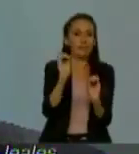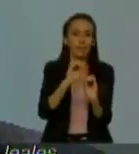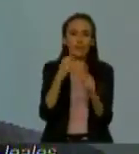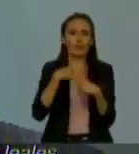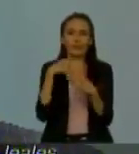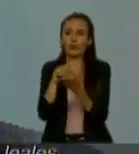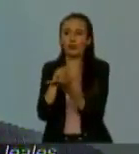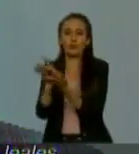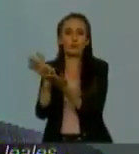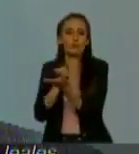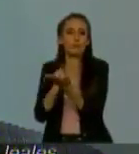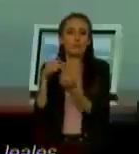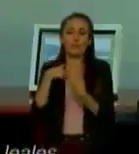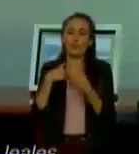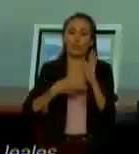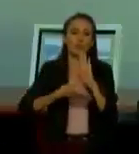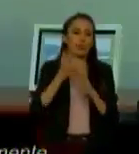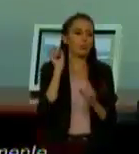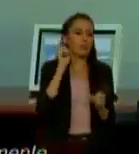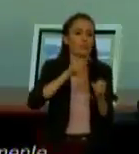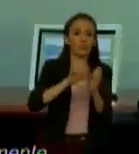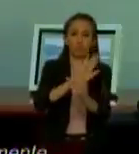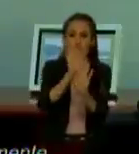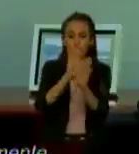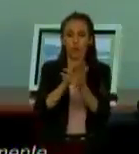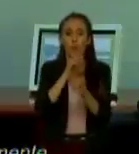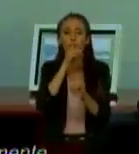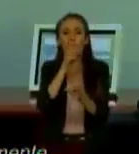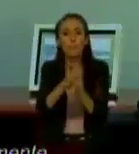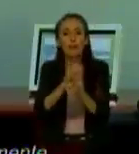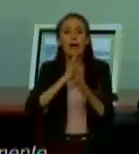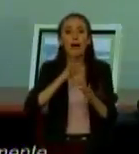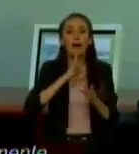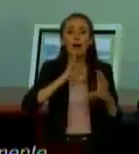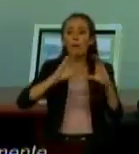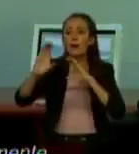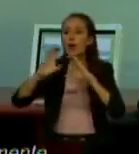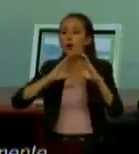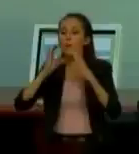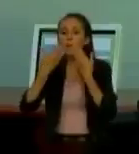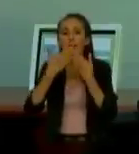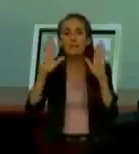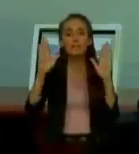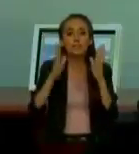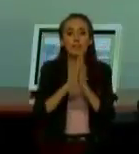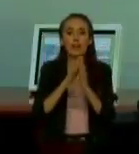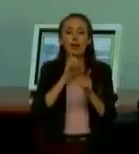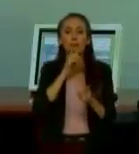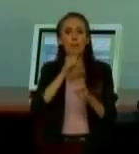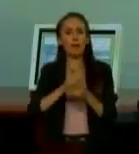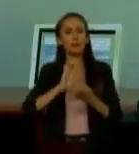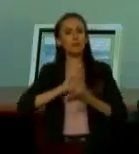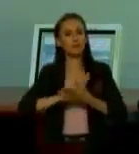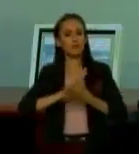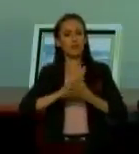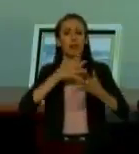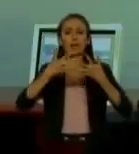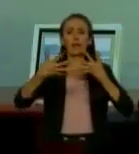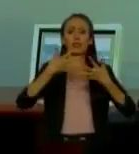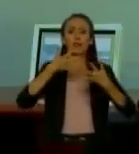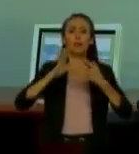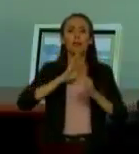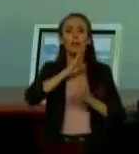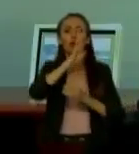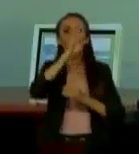de su lista de incondicionales y leales. Lealtad es hablar con ustedes abiertamente, serenamente, transparente,